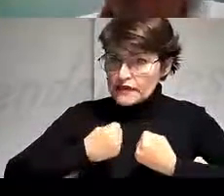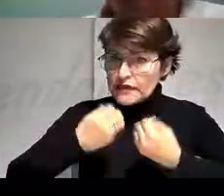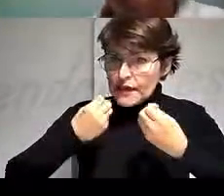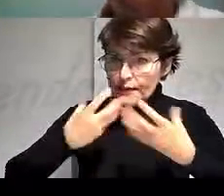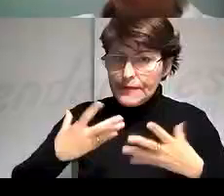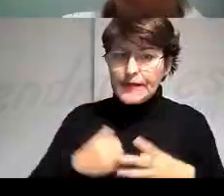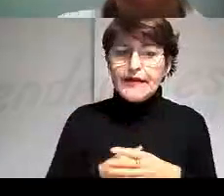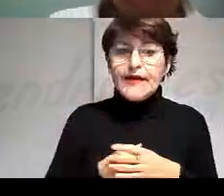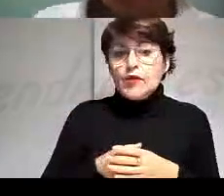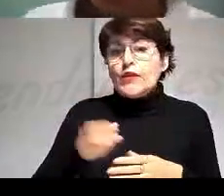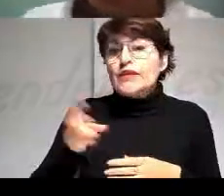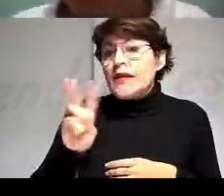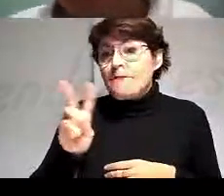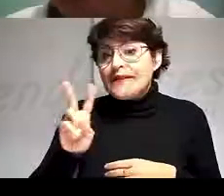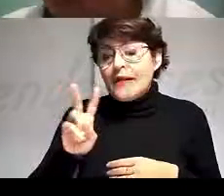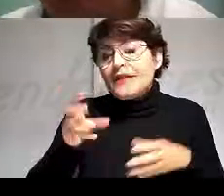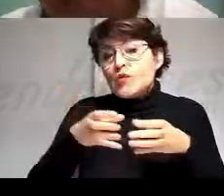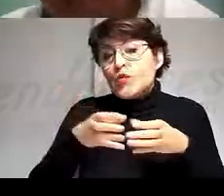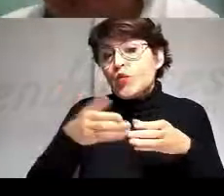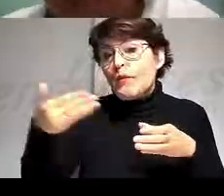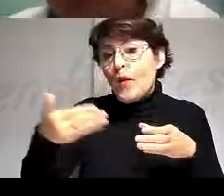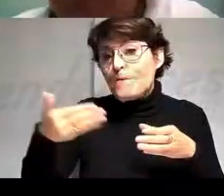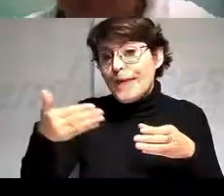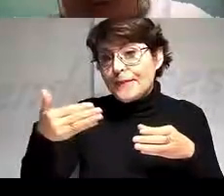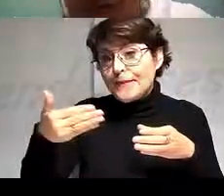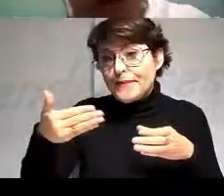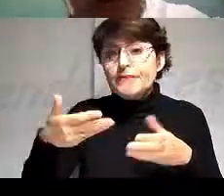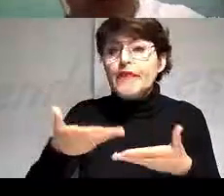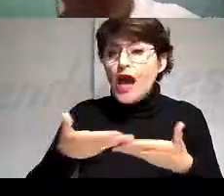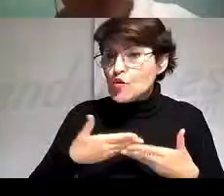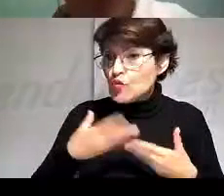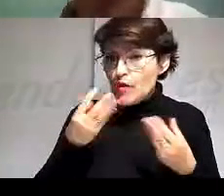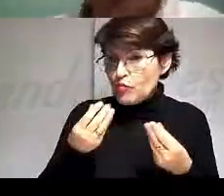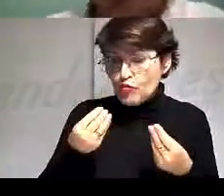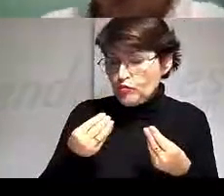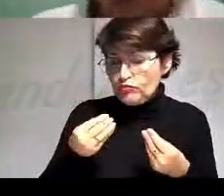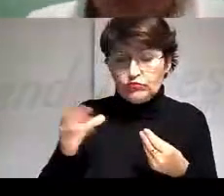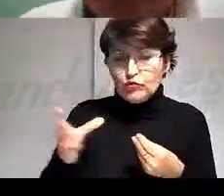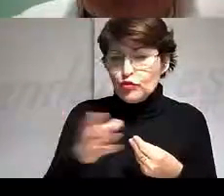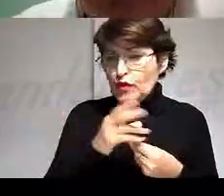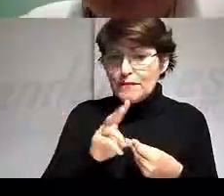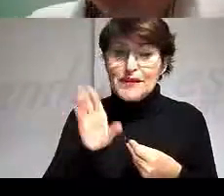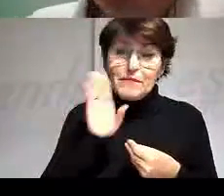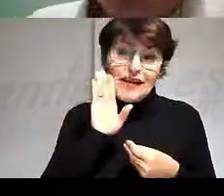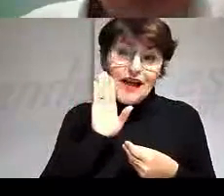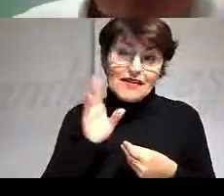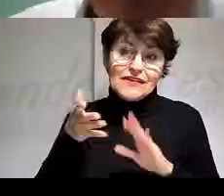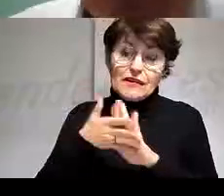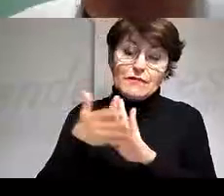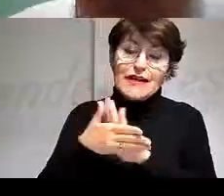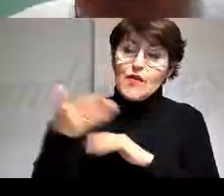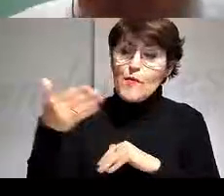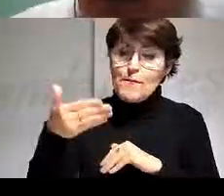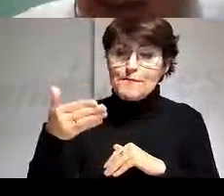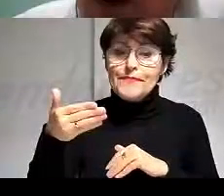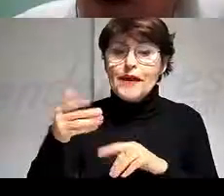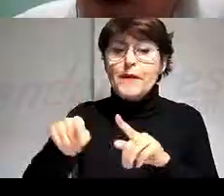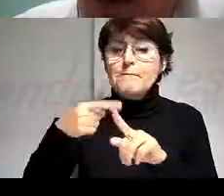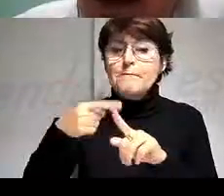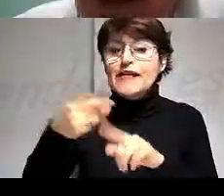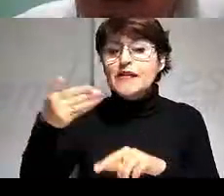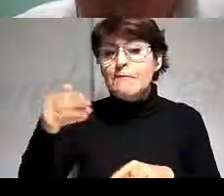las vitaminas del grupo B van a resultar aquí esenciales. Todas las que hemos visto antes, y además la vitamina